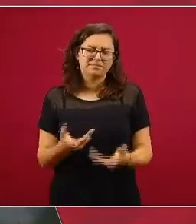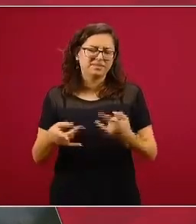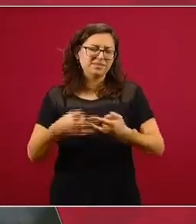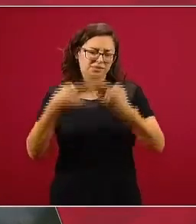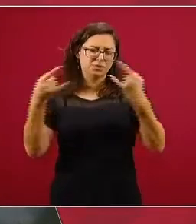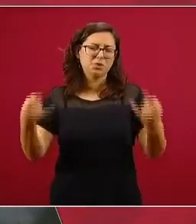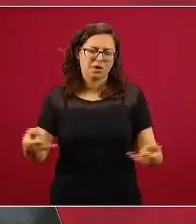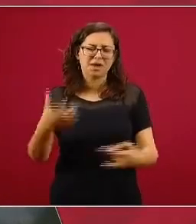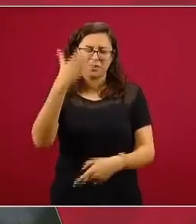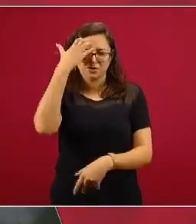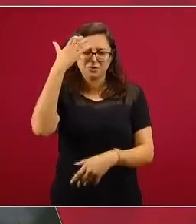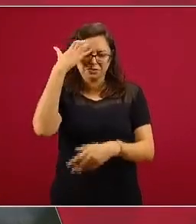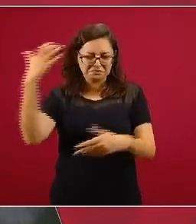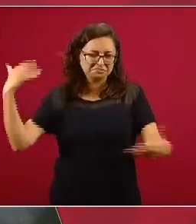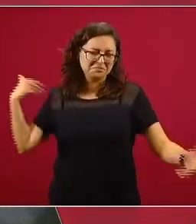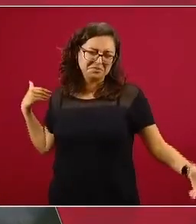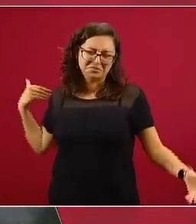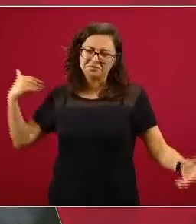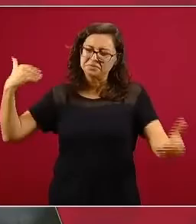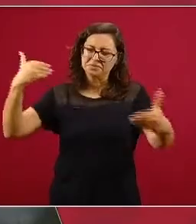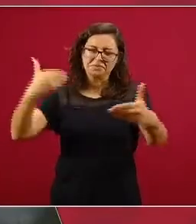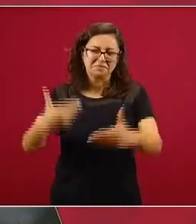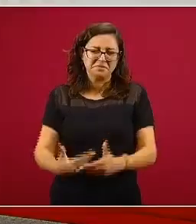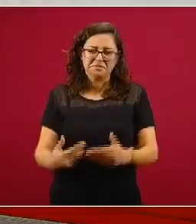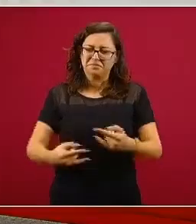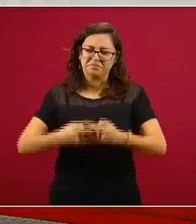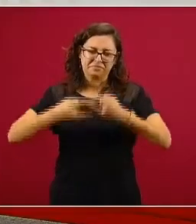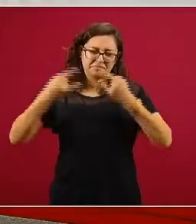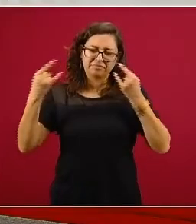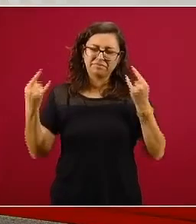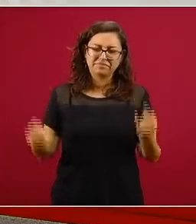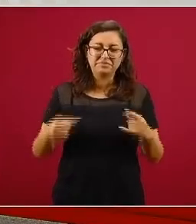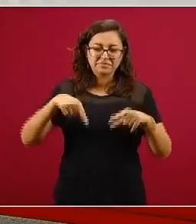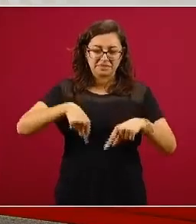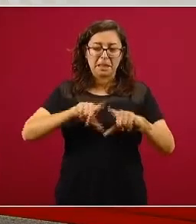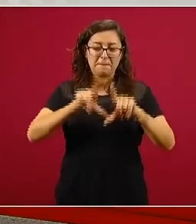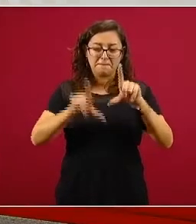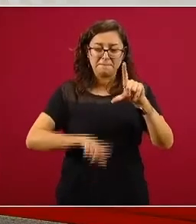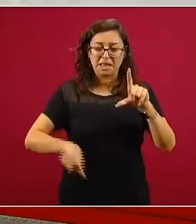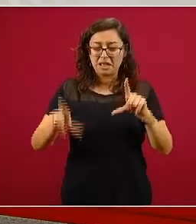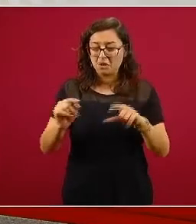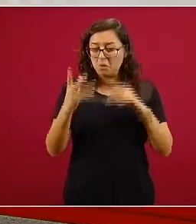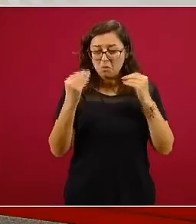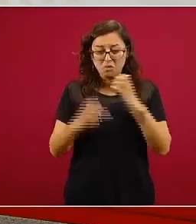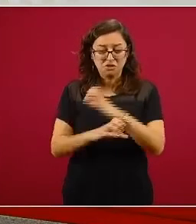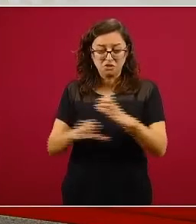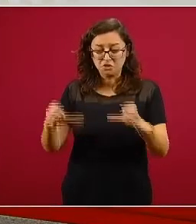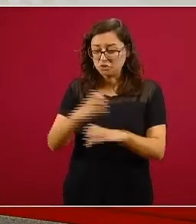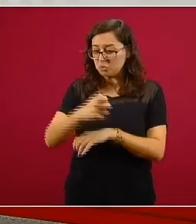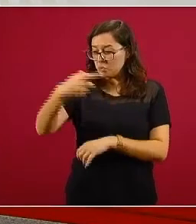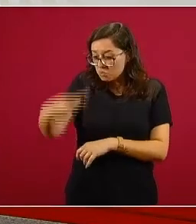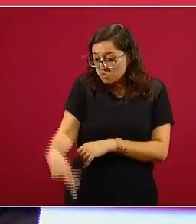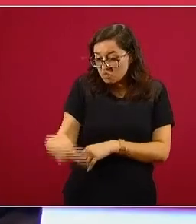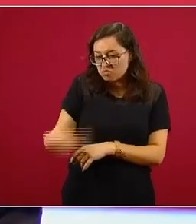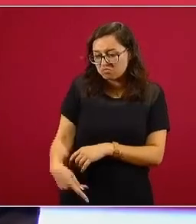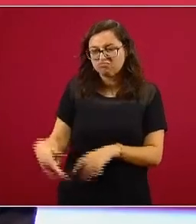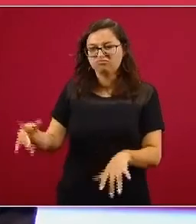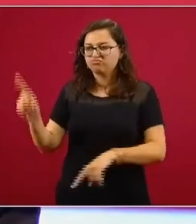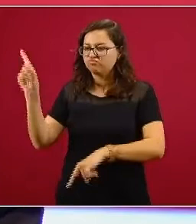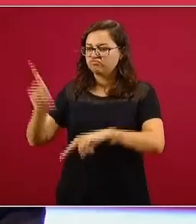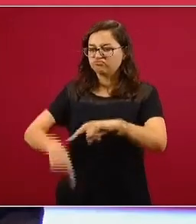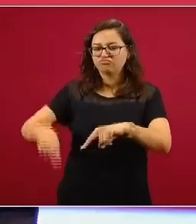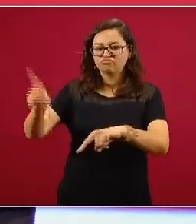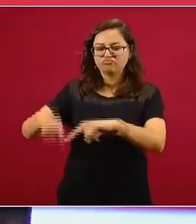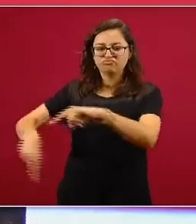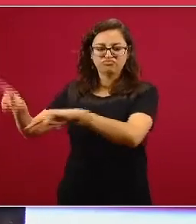En México se privatizaron una enorme cantidad de recursos, de empresas públicas productivas